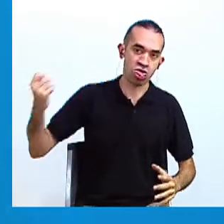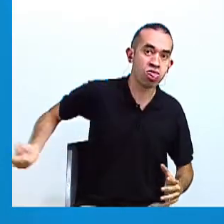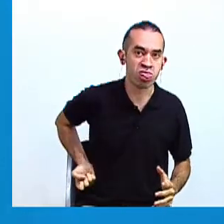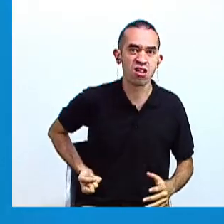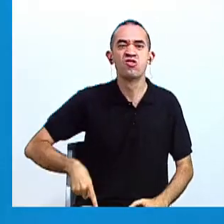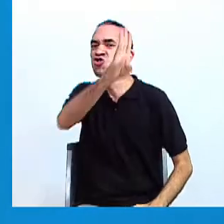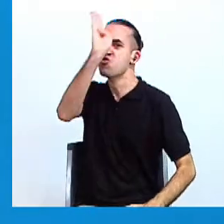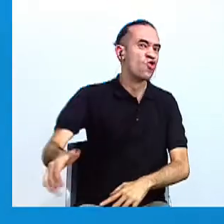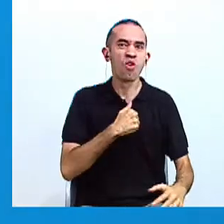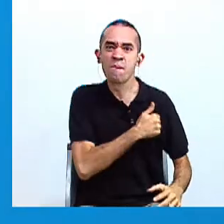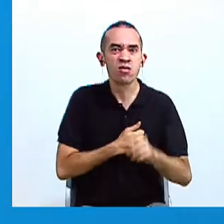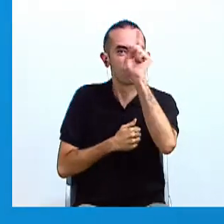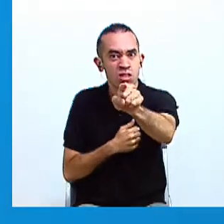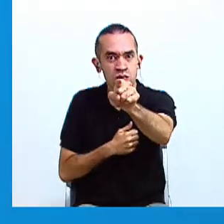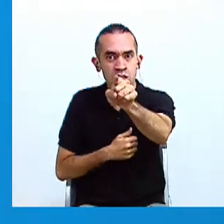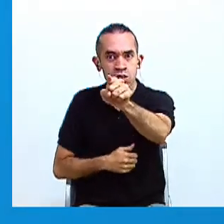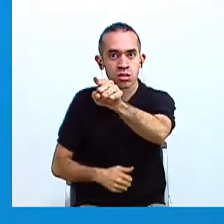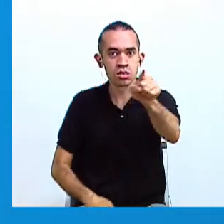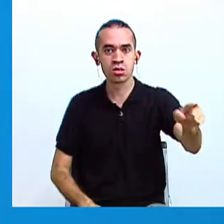never forgive you.